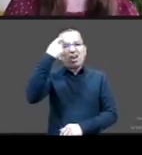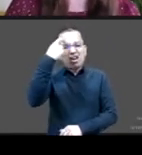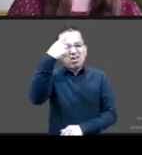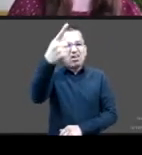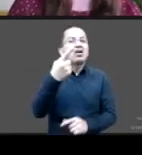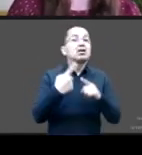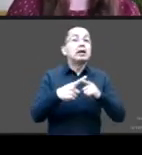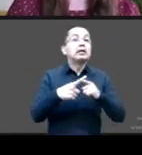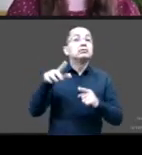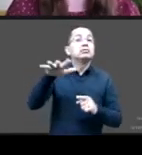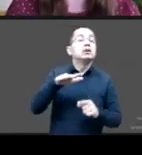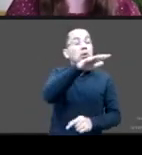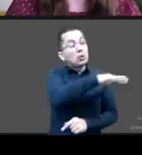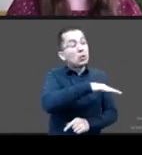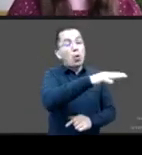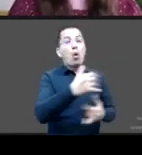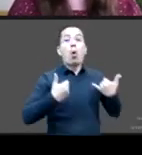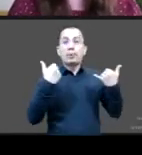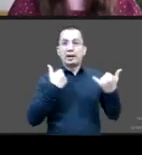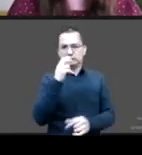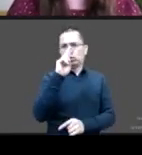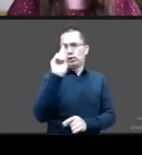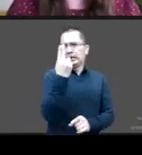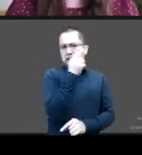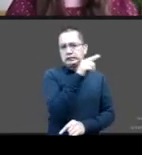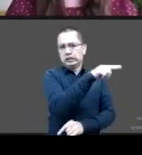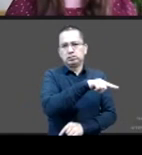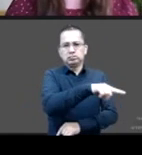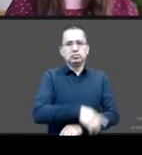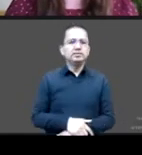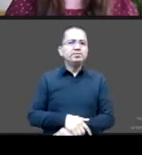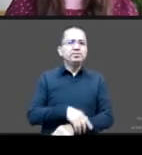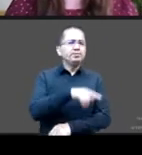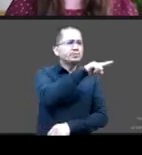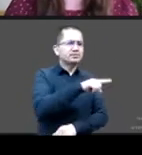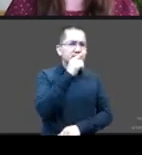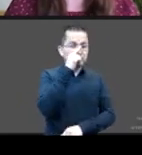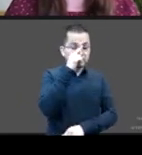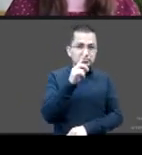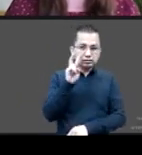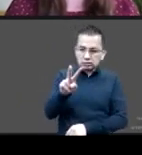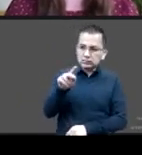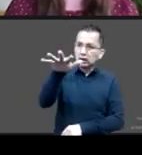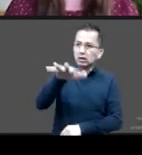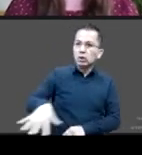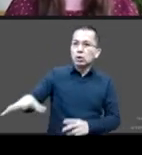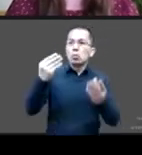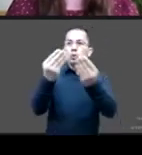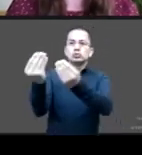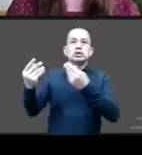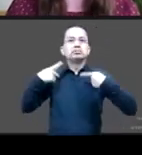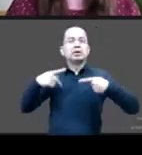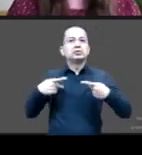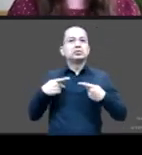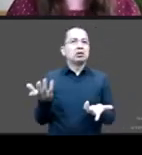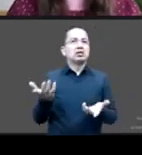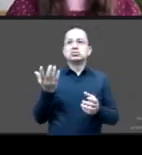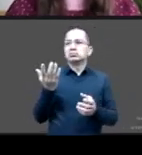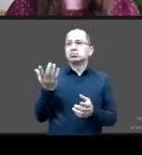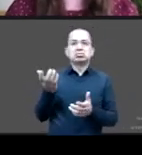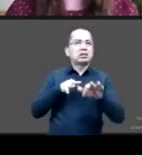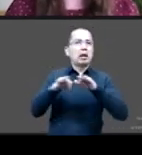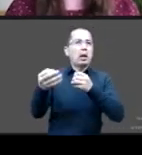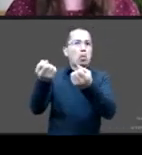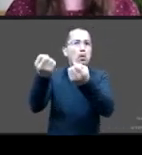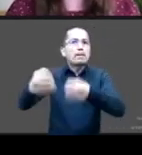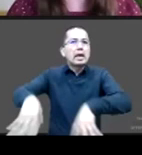familias que se encontraban sin trabajo o que eran parte del comercio informal y que ahorita estaban pasando por una situación económica bastante